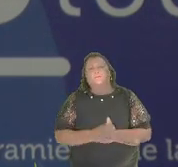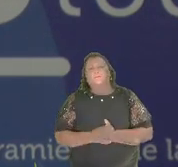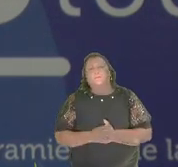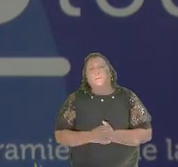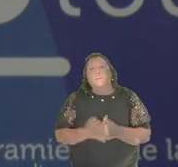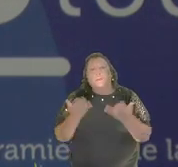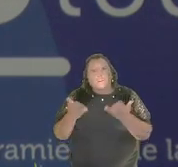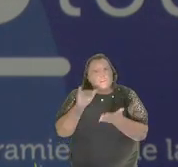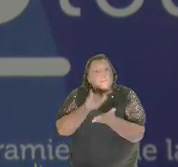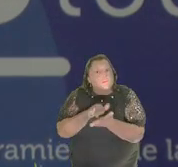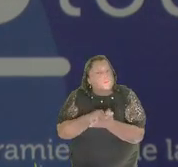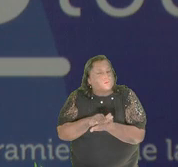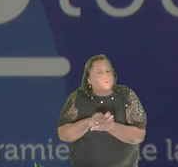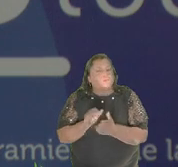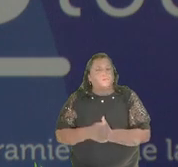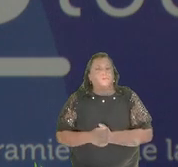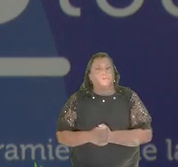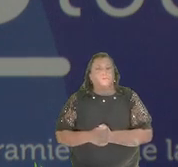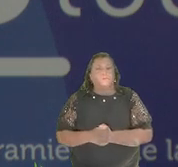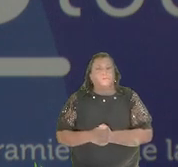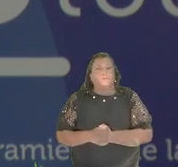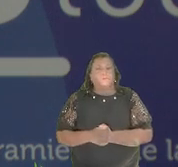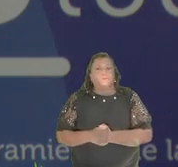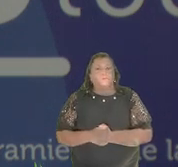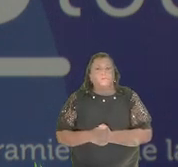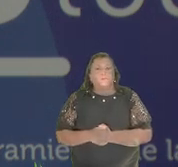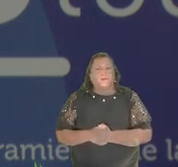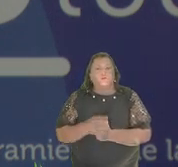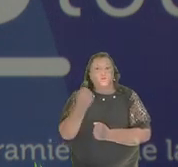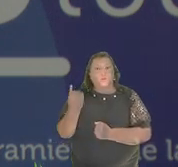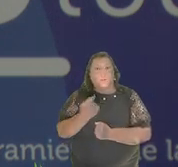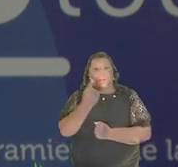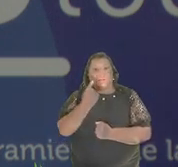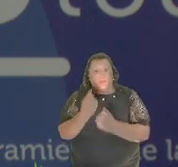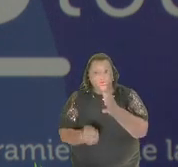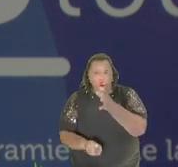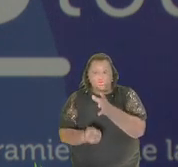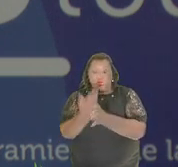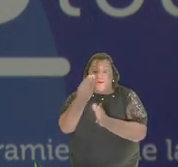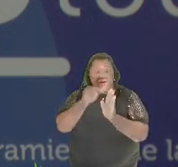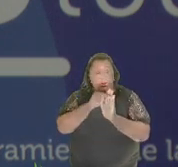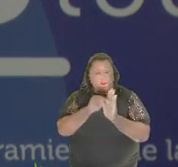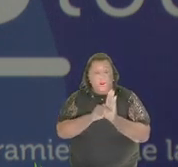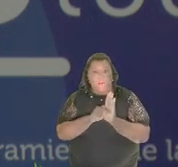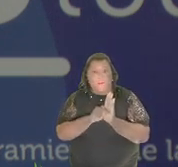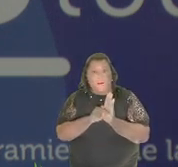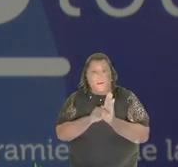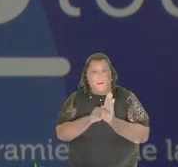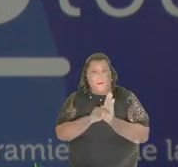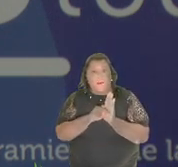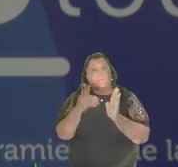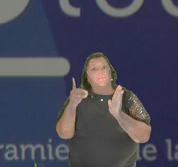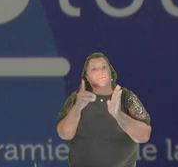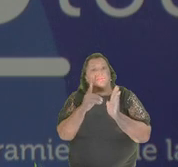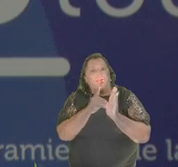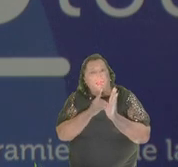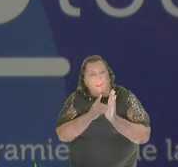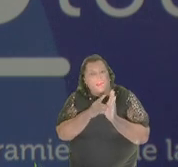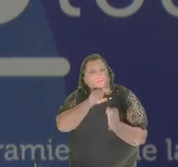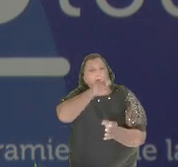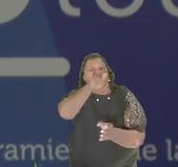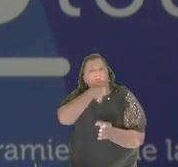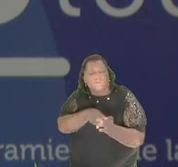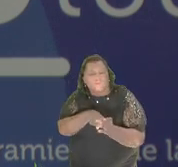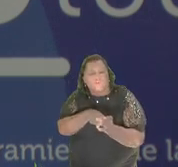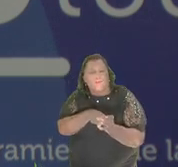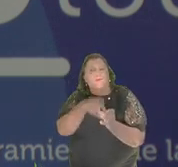marco, no solamente se desarrolló una nueva normativa del decreto de registro calificado y el